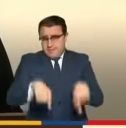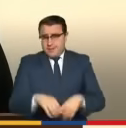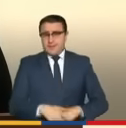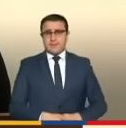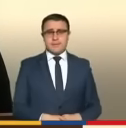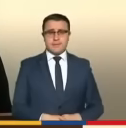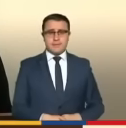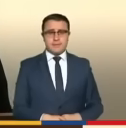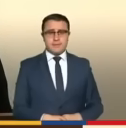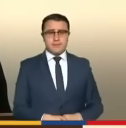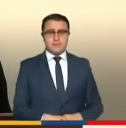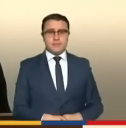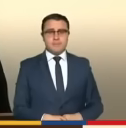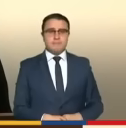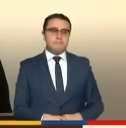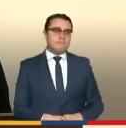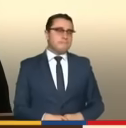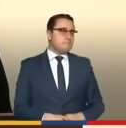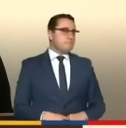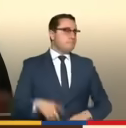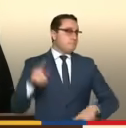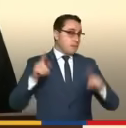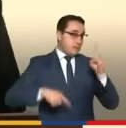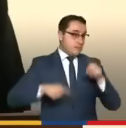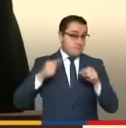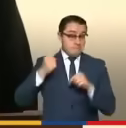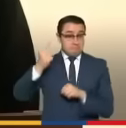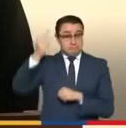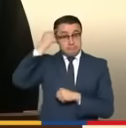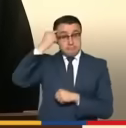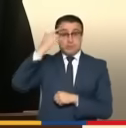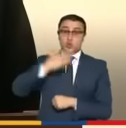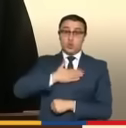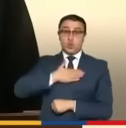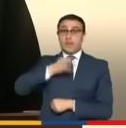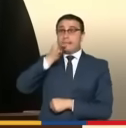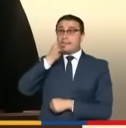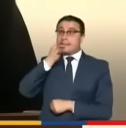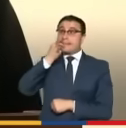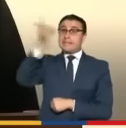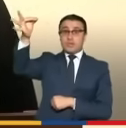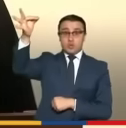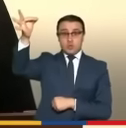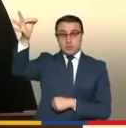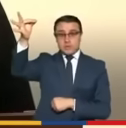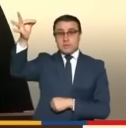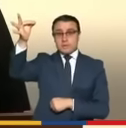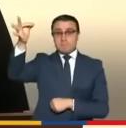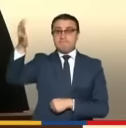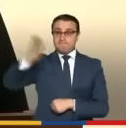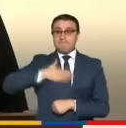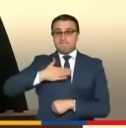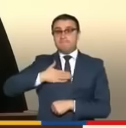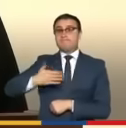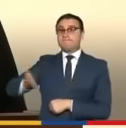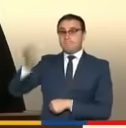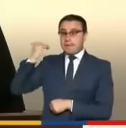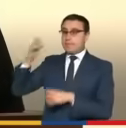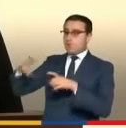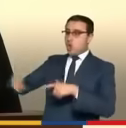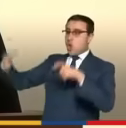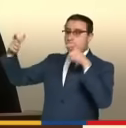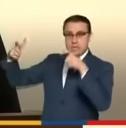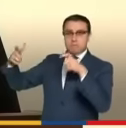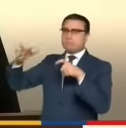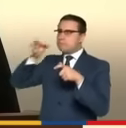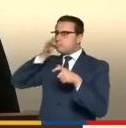Incluso apostando en una manera que me parece riesgosa, lo he anunciado en mis intervenciones, ustedes lo